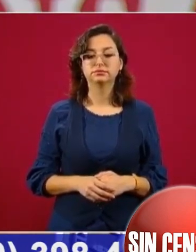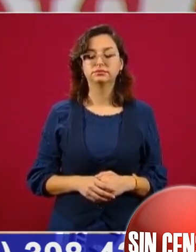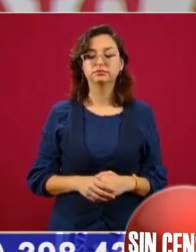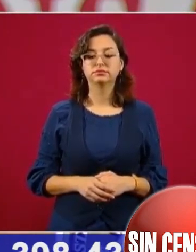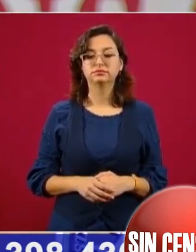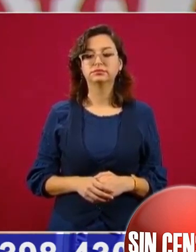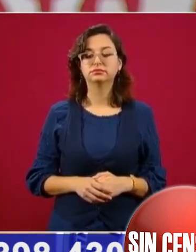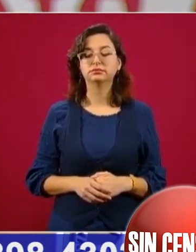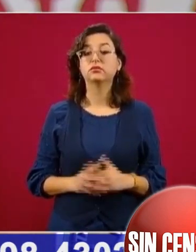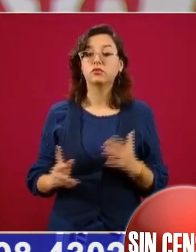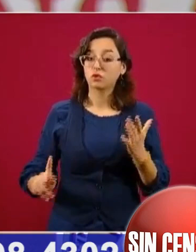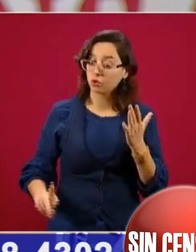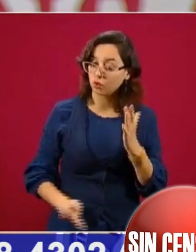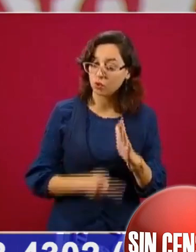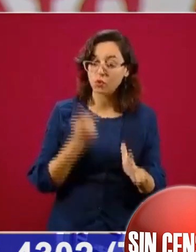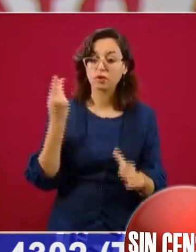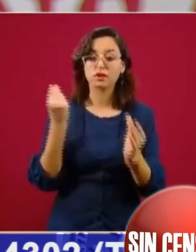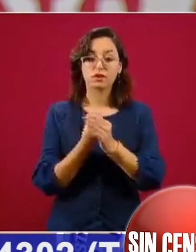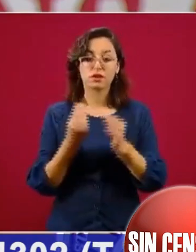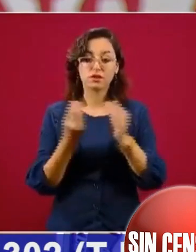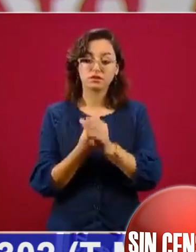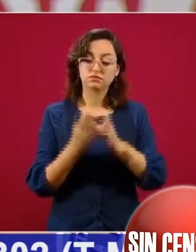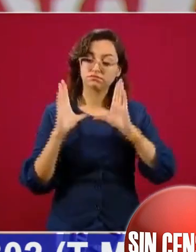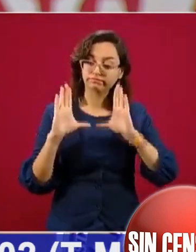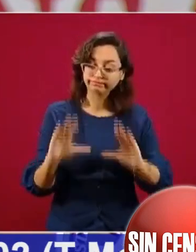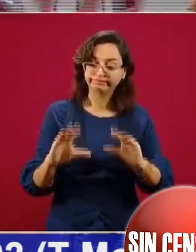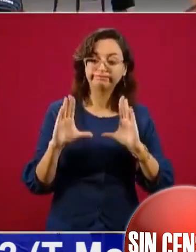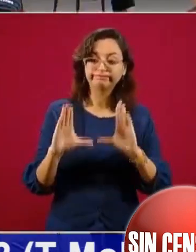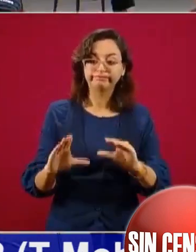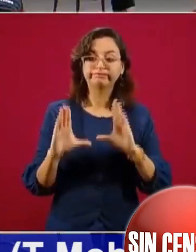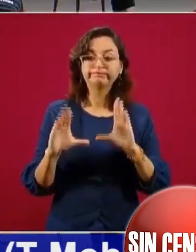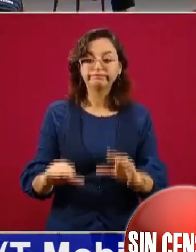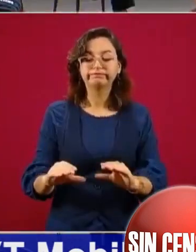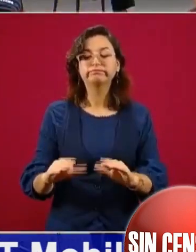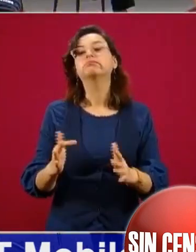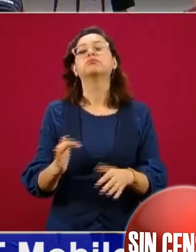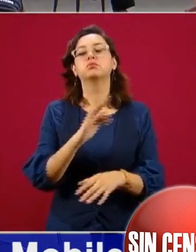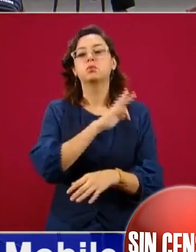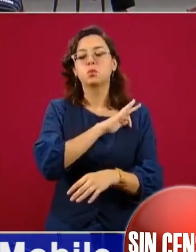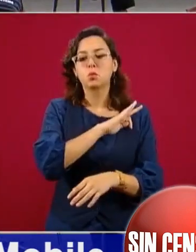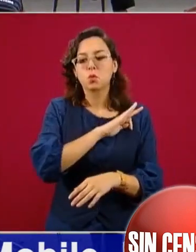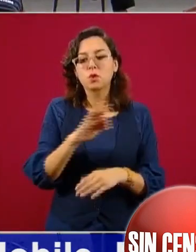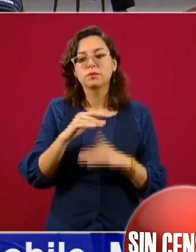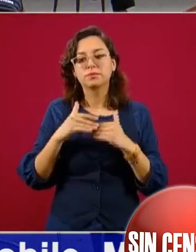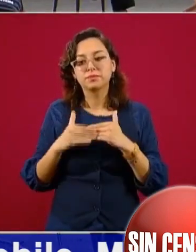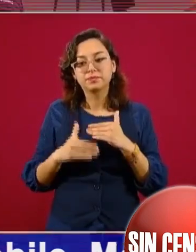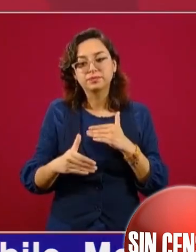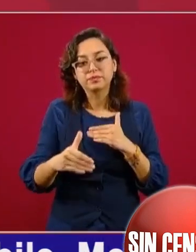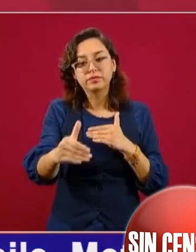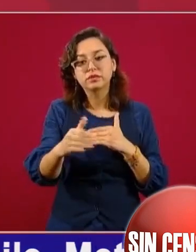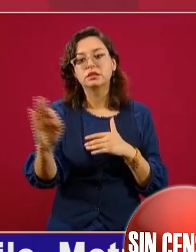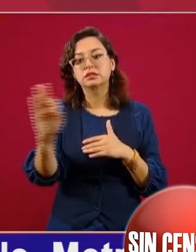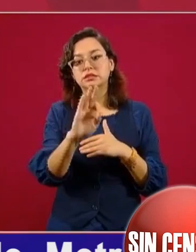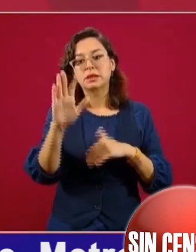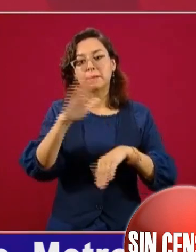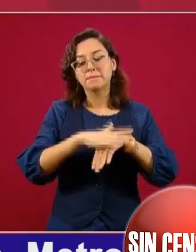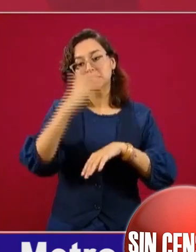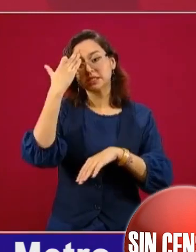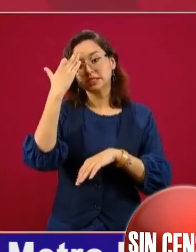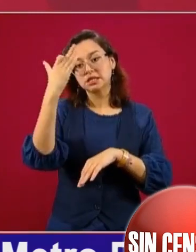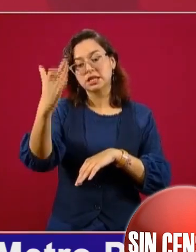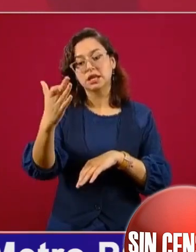labor educativa, se reinicia la labor educativa, se puede ampliar